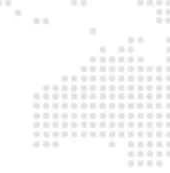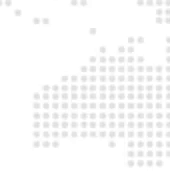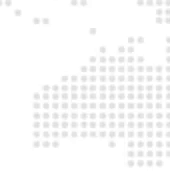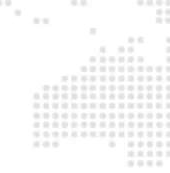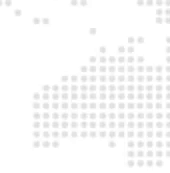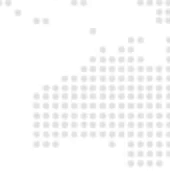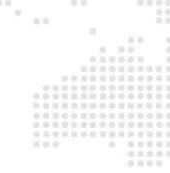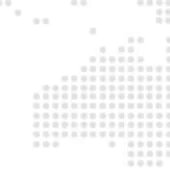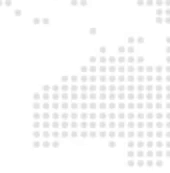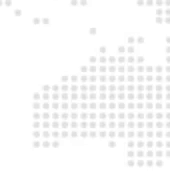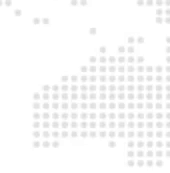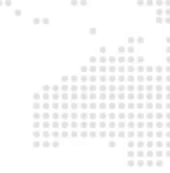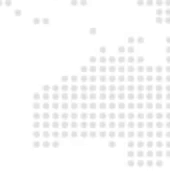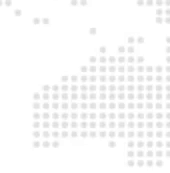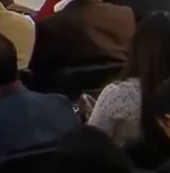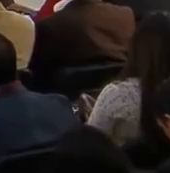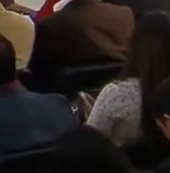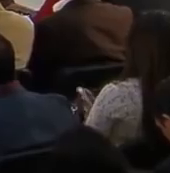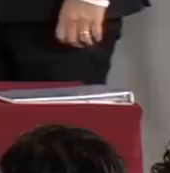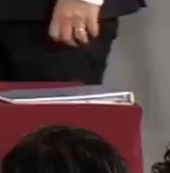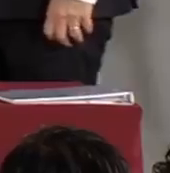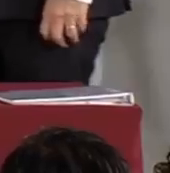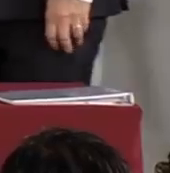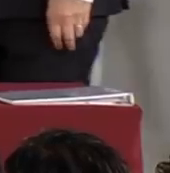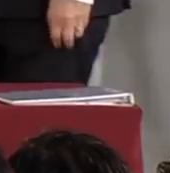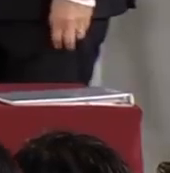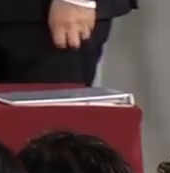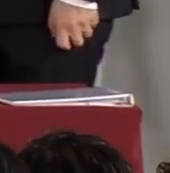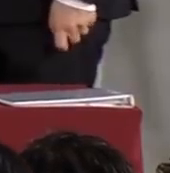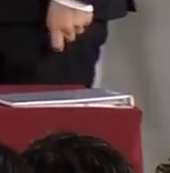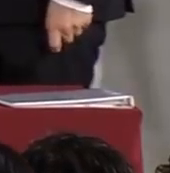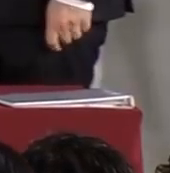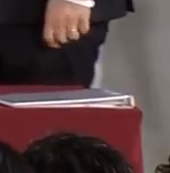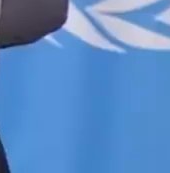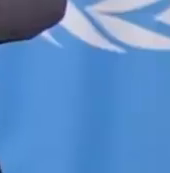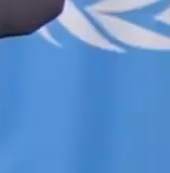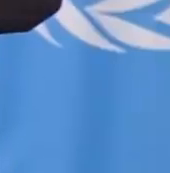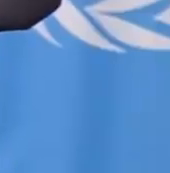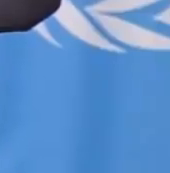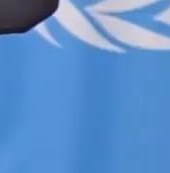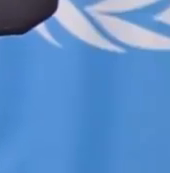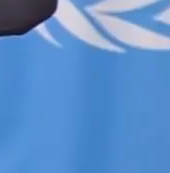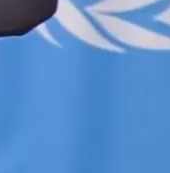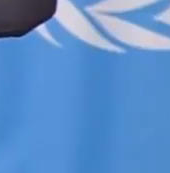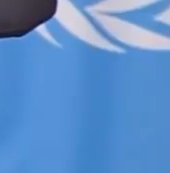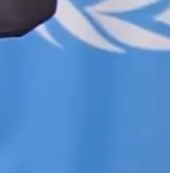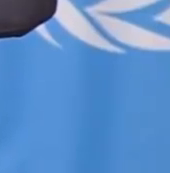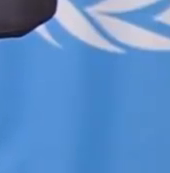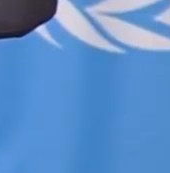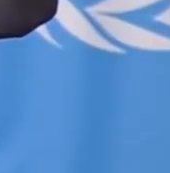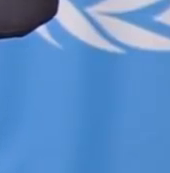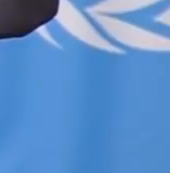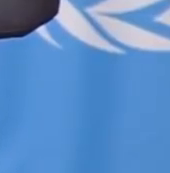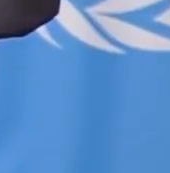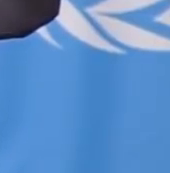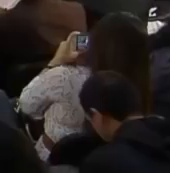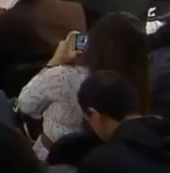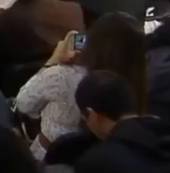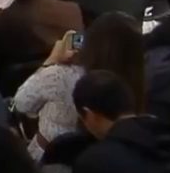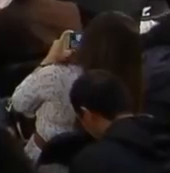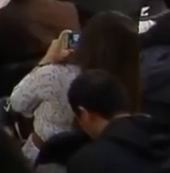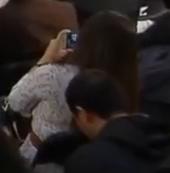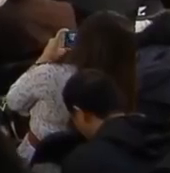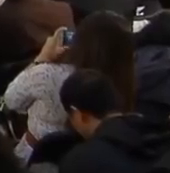y el gobierno de mexico y la alta comisionada de las naciones unidas para los derechos humanos michelle